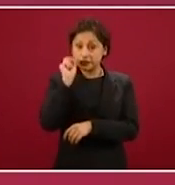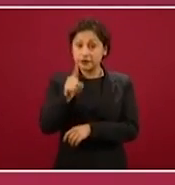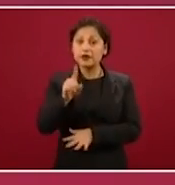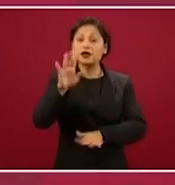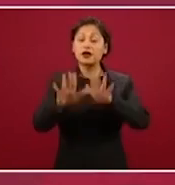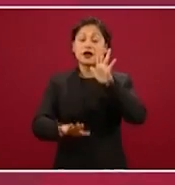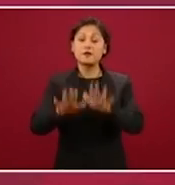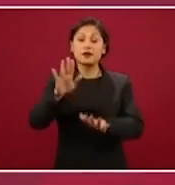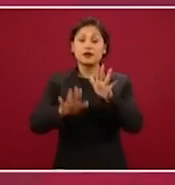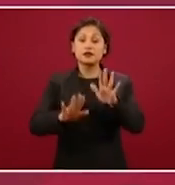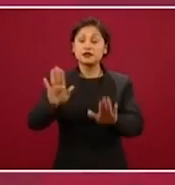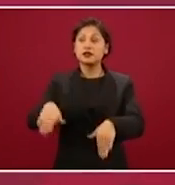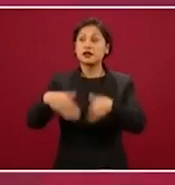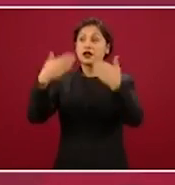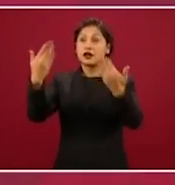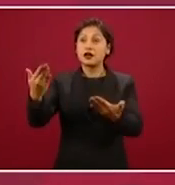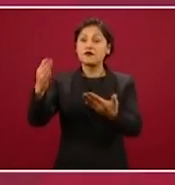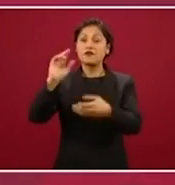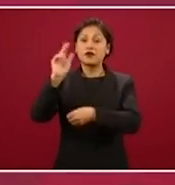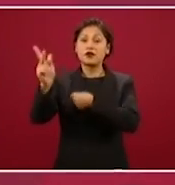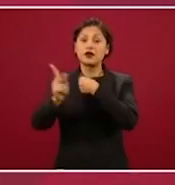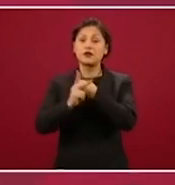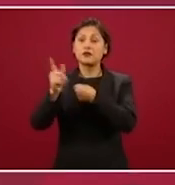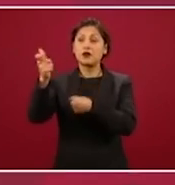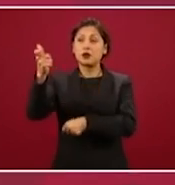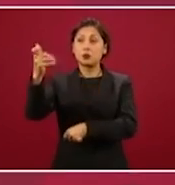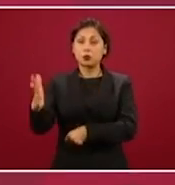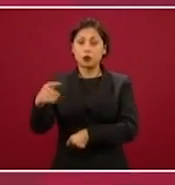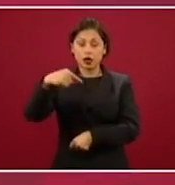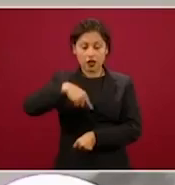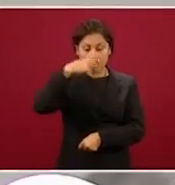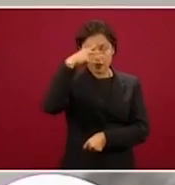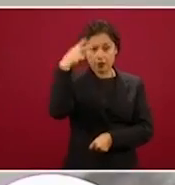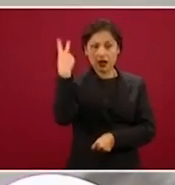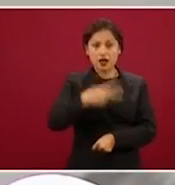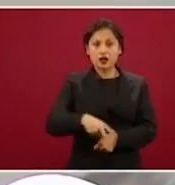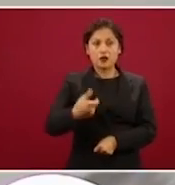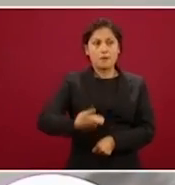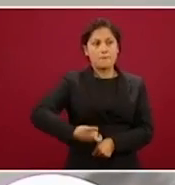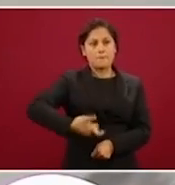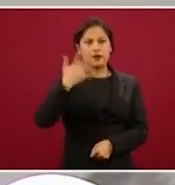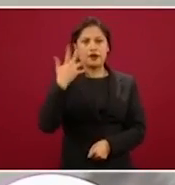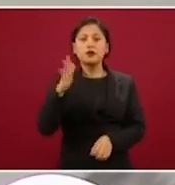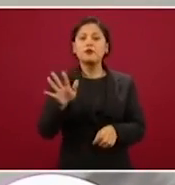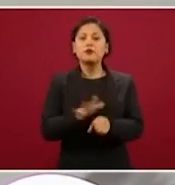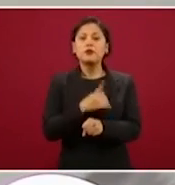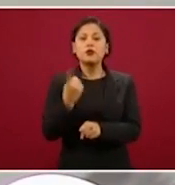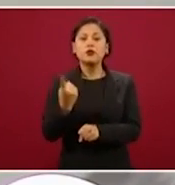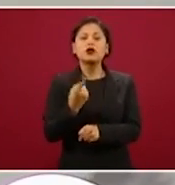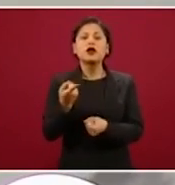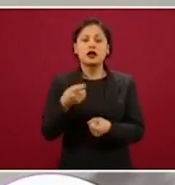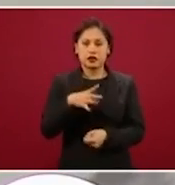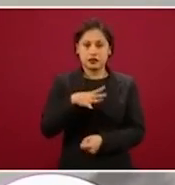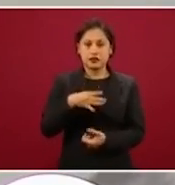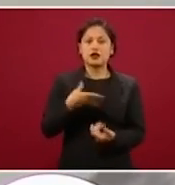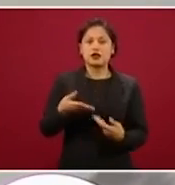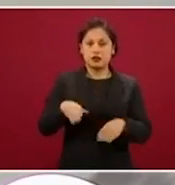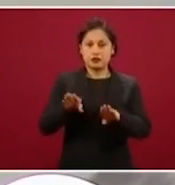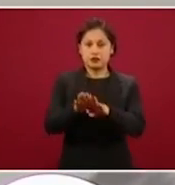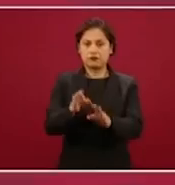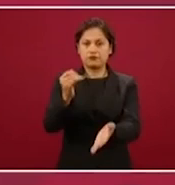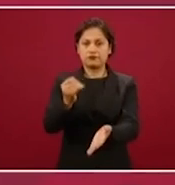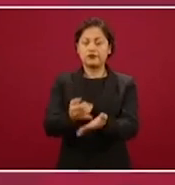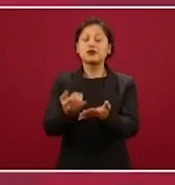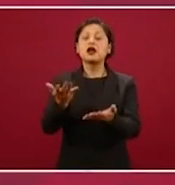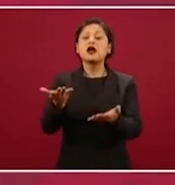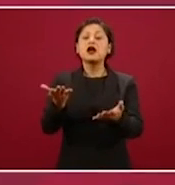México que en el extranjero, porque hay protección. O sea, lo de libre comercio